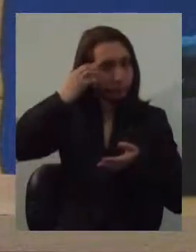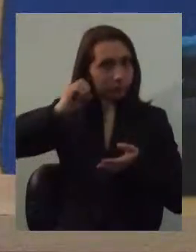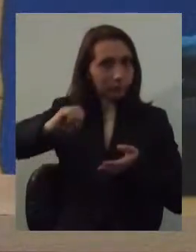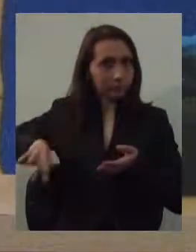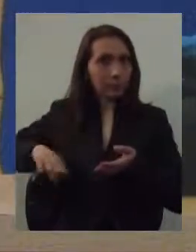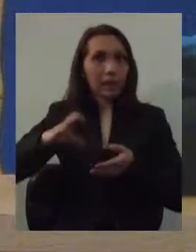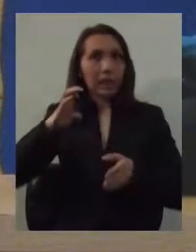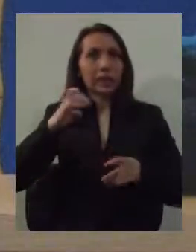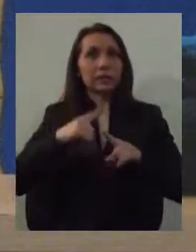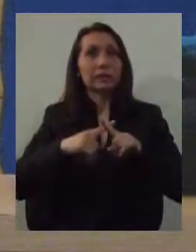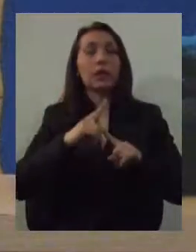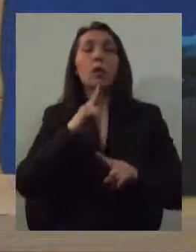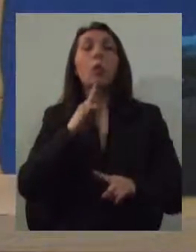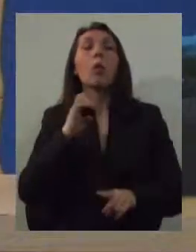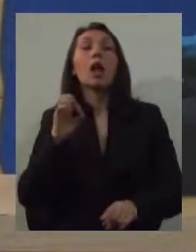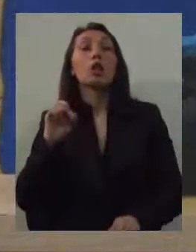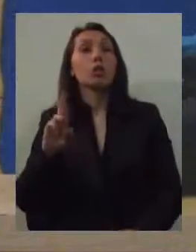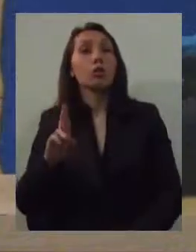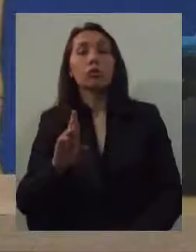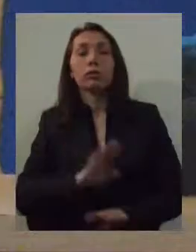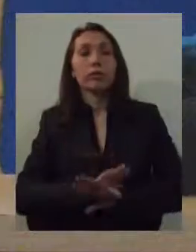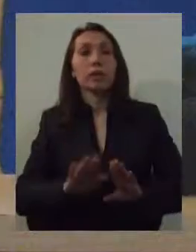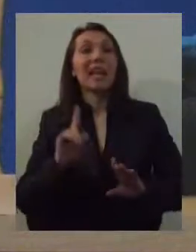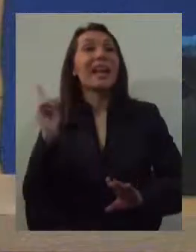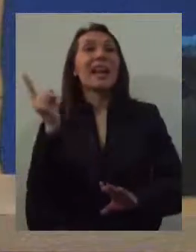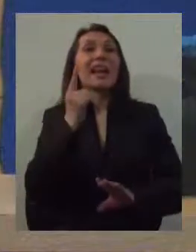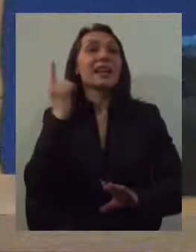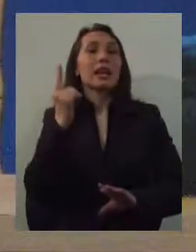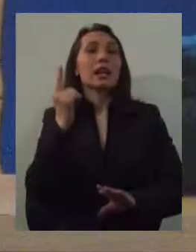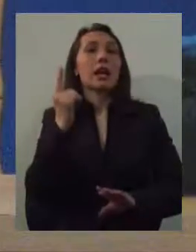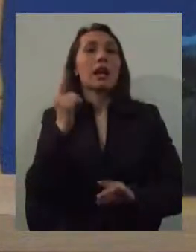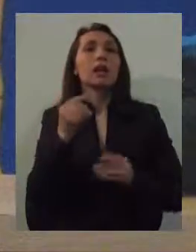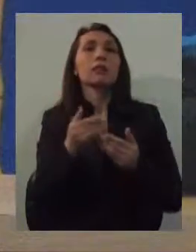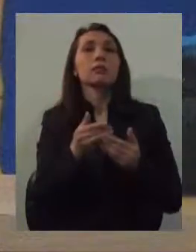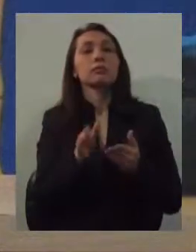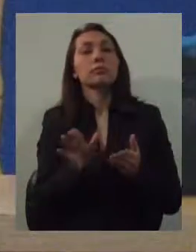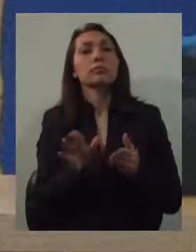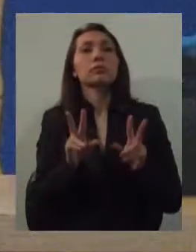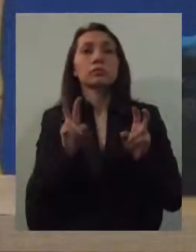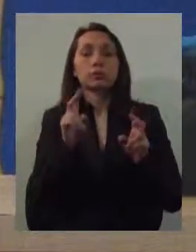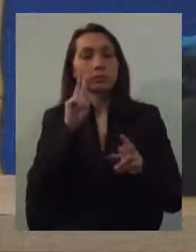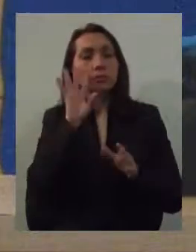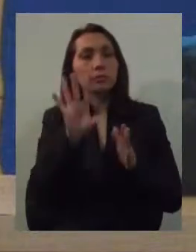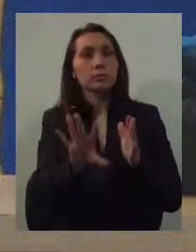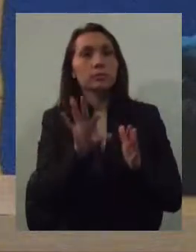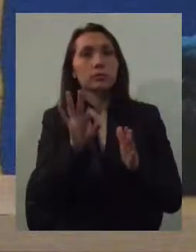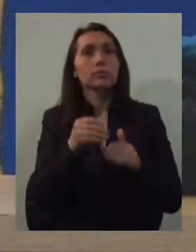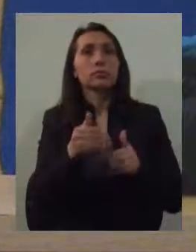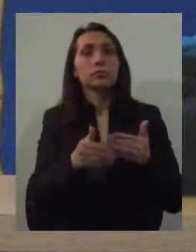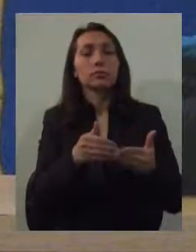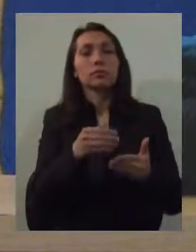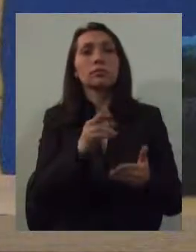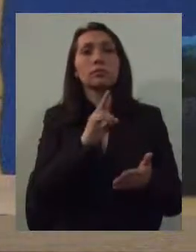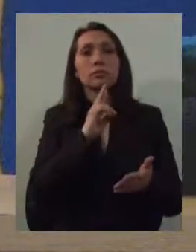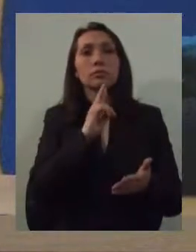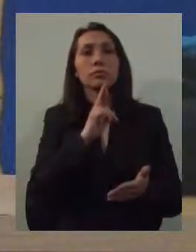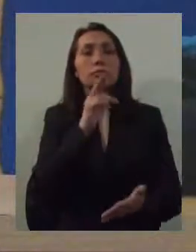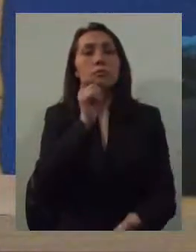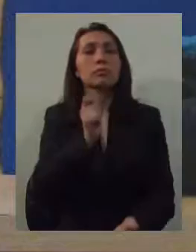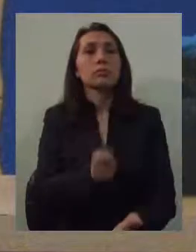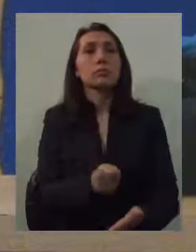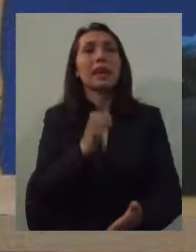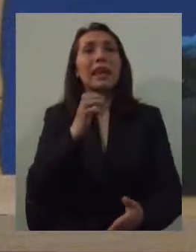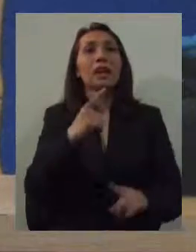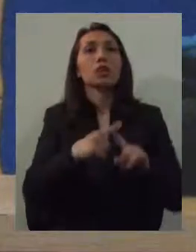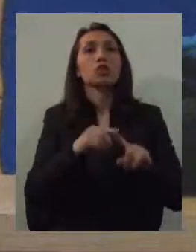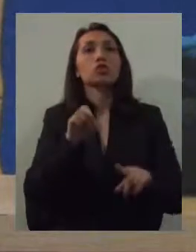tema del exequatur para referirme en general precisamente al reconocimiento y ejecución de sentencias mediante